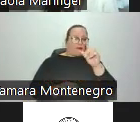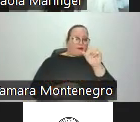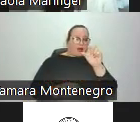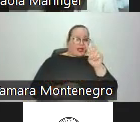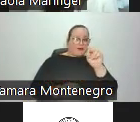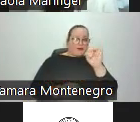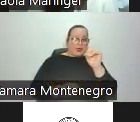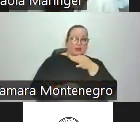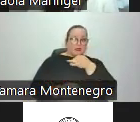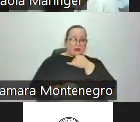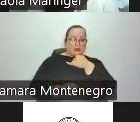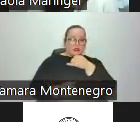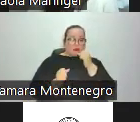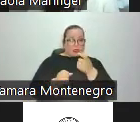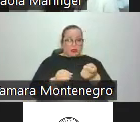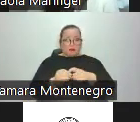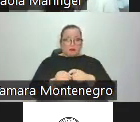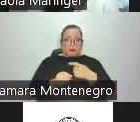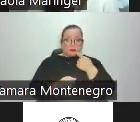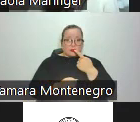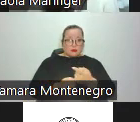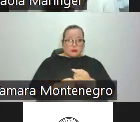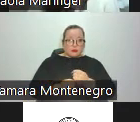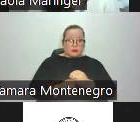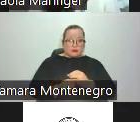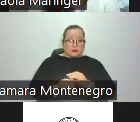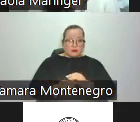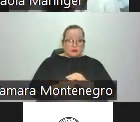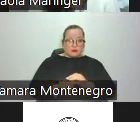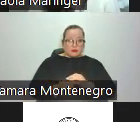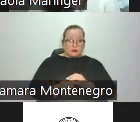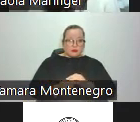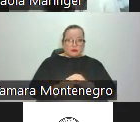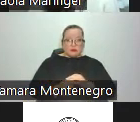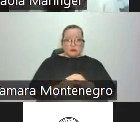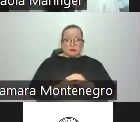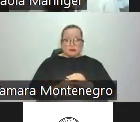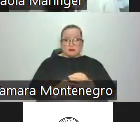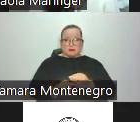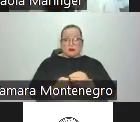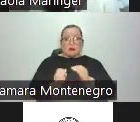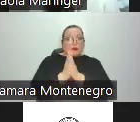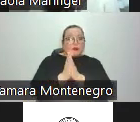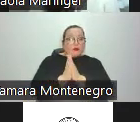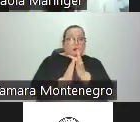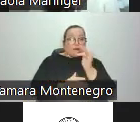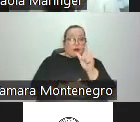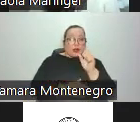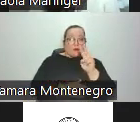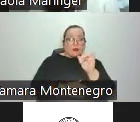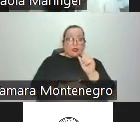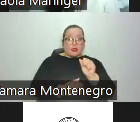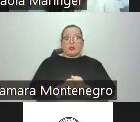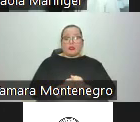mano. Yo no sé si ahí lo podemos incorporar para que nos haga la pregunta que debe tener ahí. Veamos si Flavia nos puede hacer su pregunta.